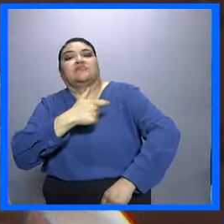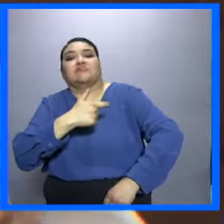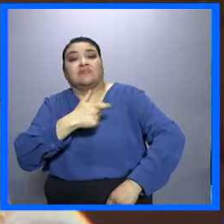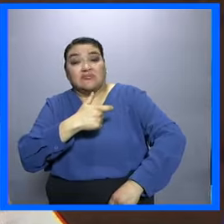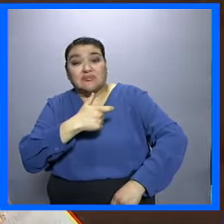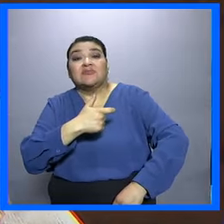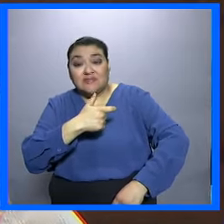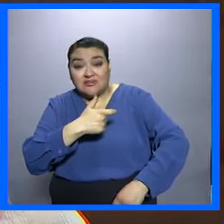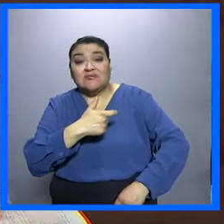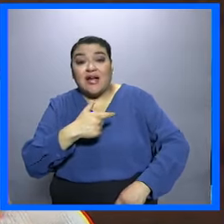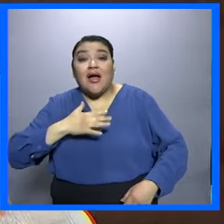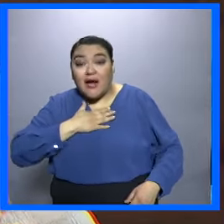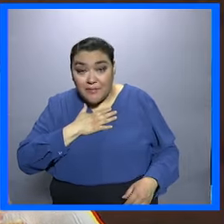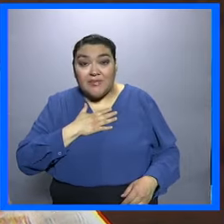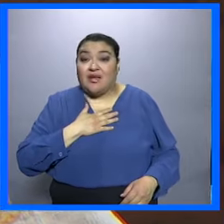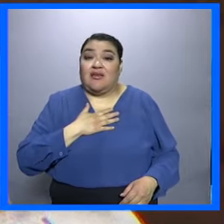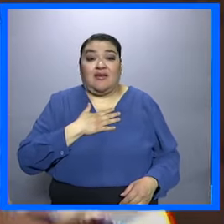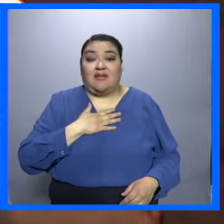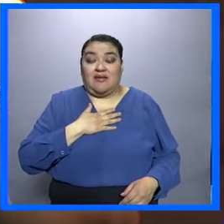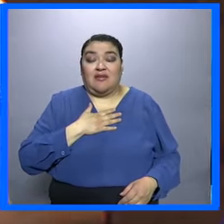tiro de gracia.